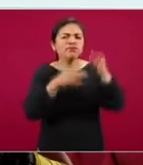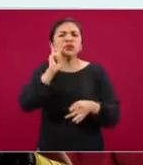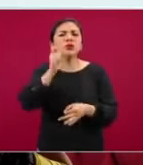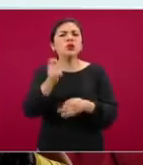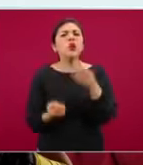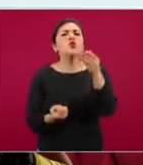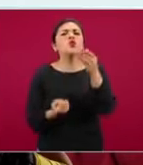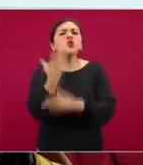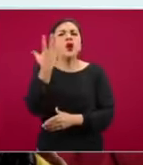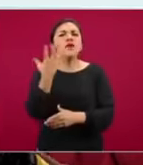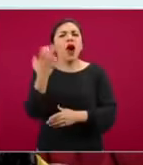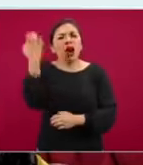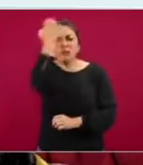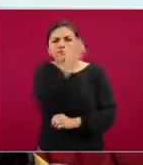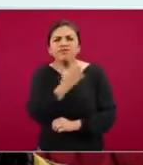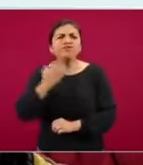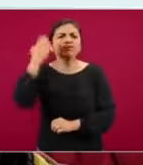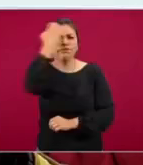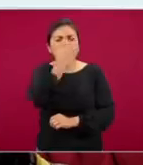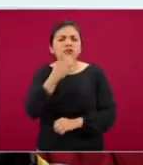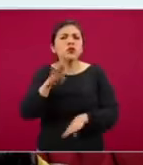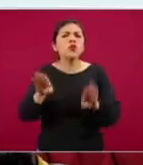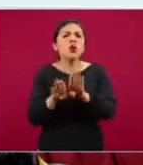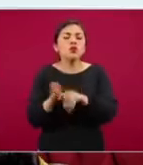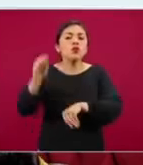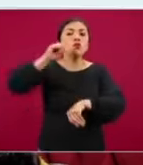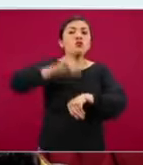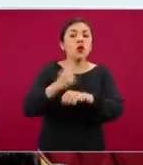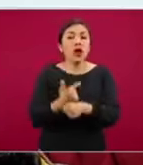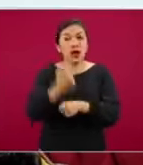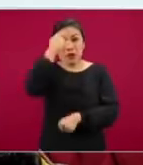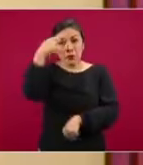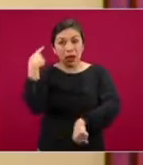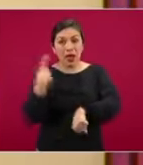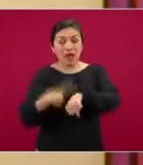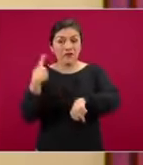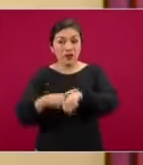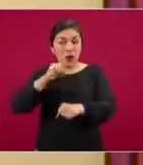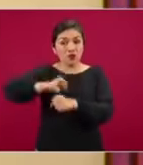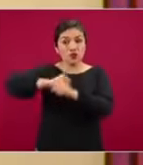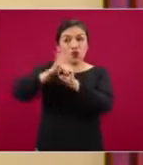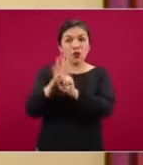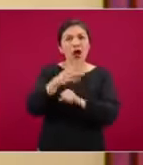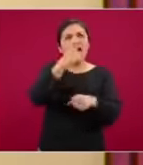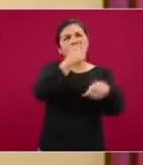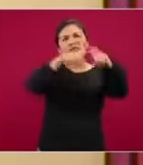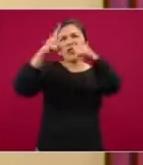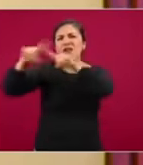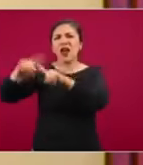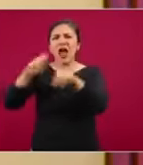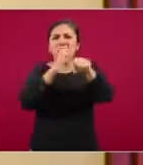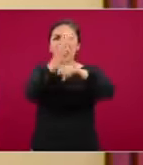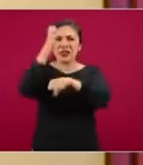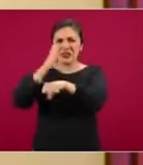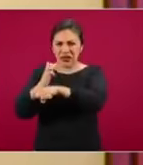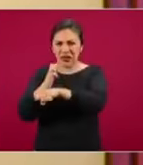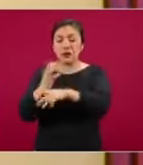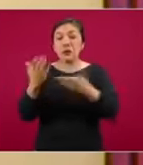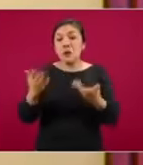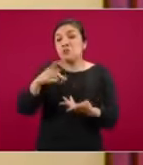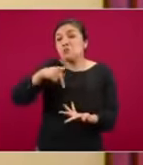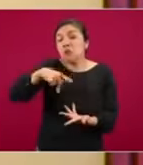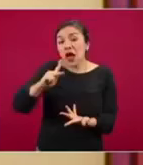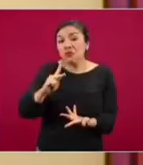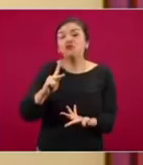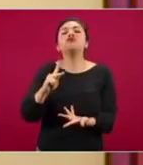nuevas evaluaciones y ponderaciones del riesgo epidemiológico para cada una de las entidades federativas. Sin